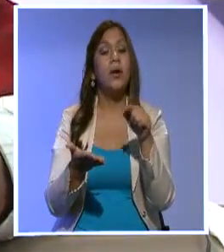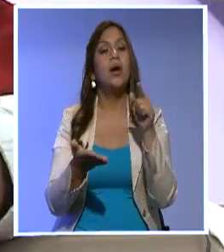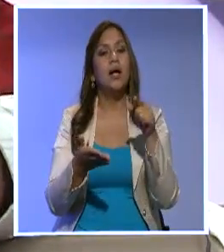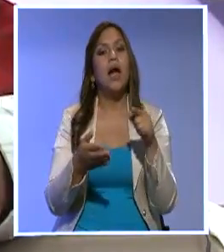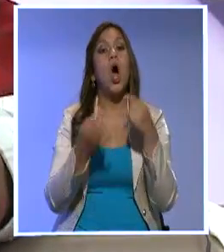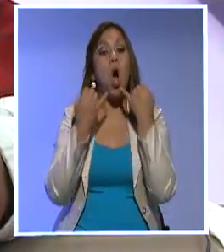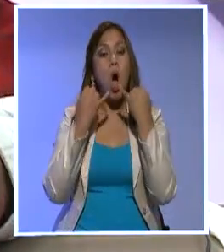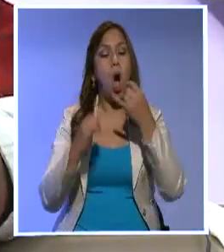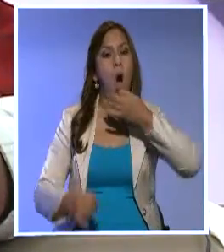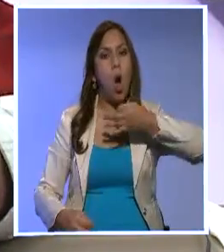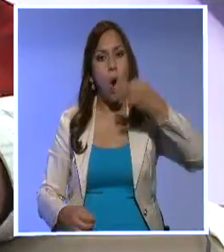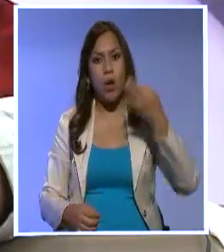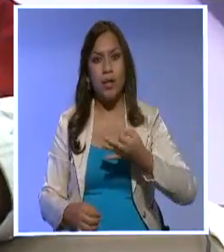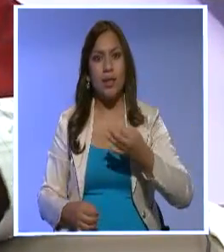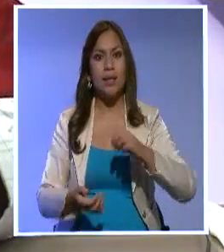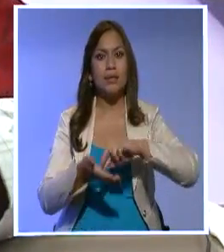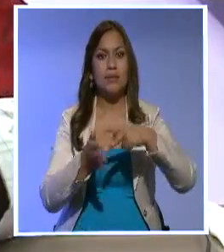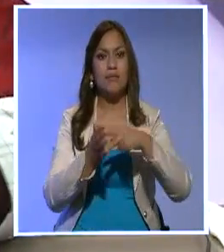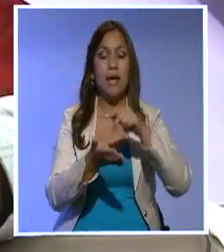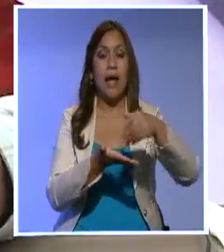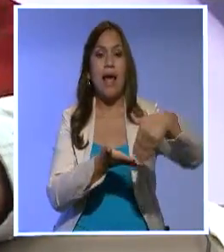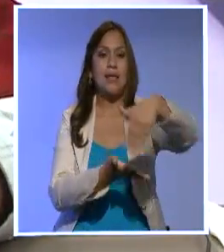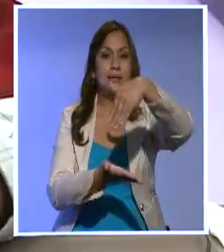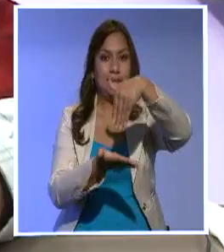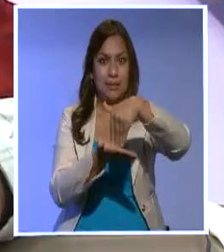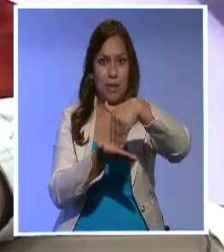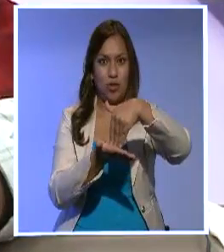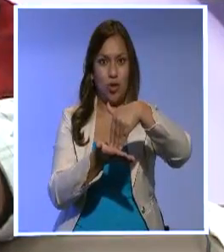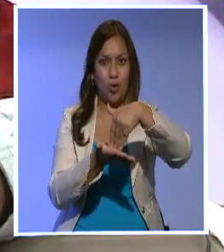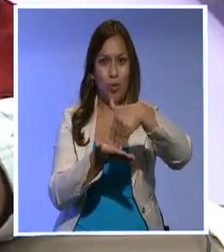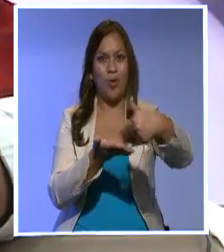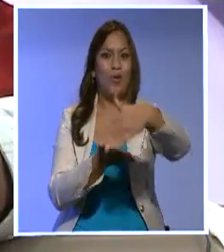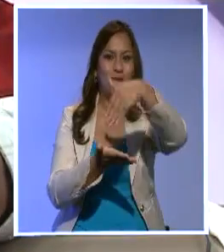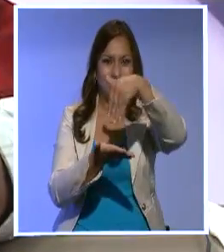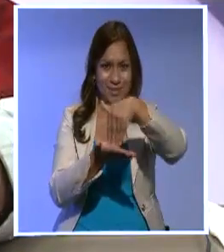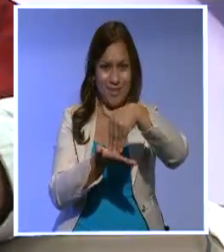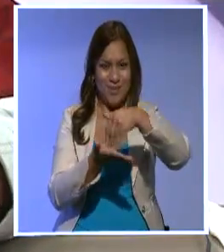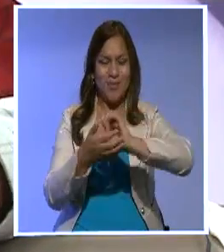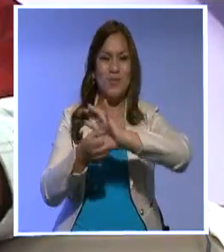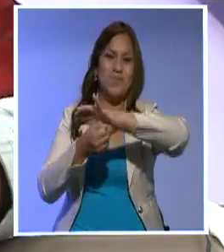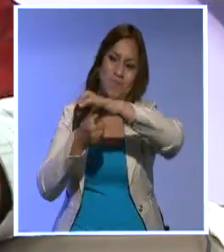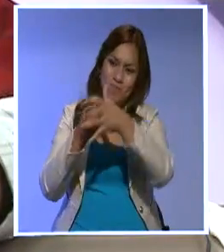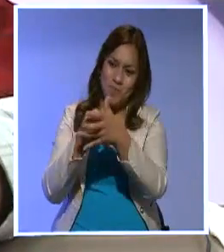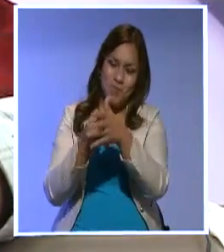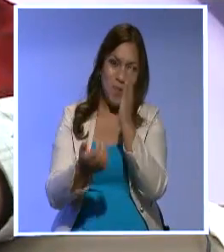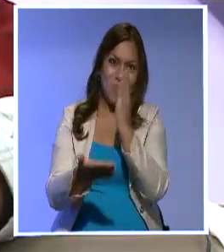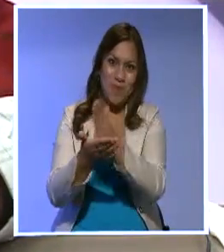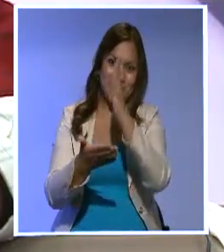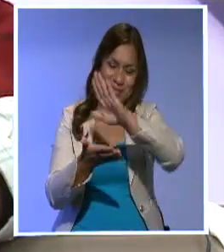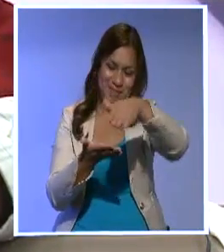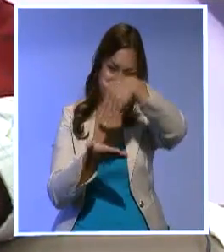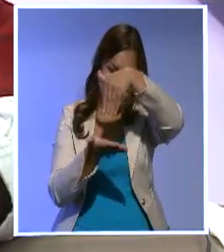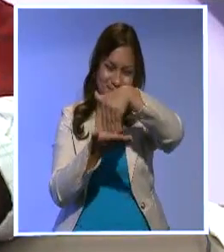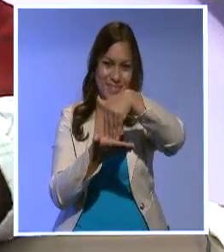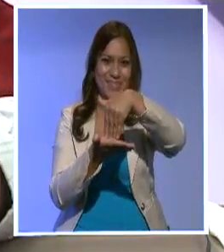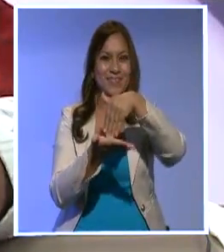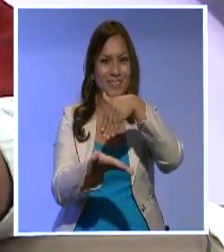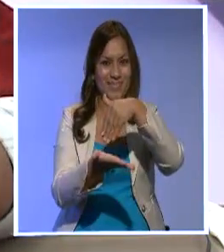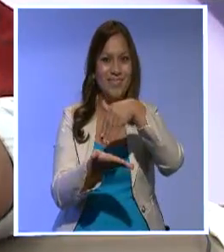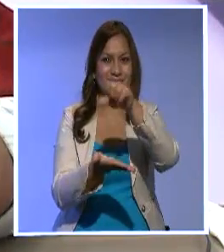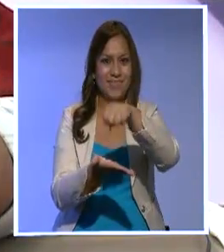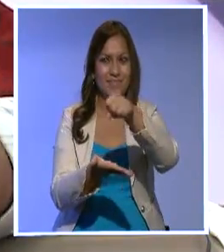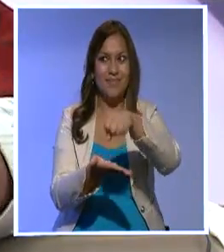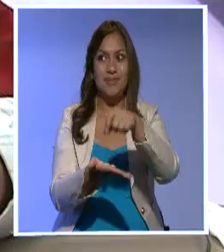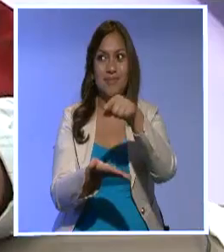del centro del mundo del centro del planeta y el estamos ya arribando al cap and rain y a lo que es la